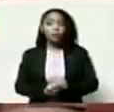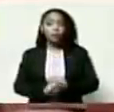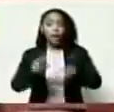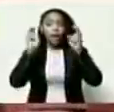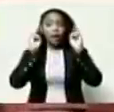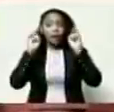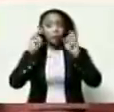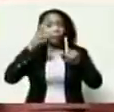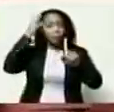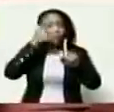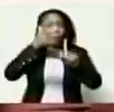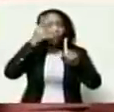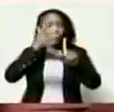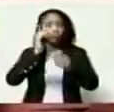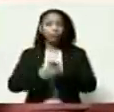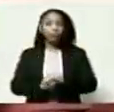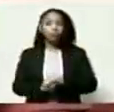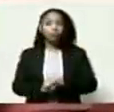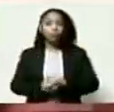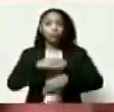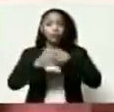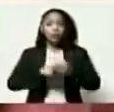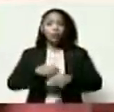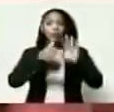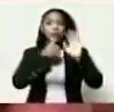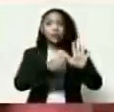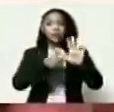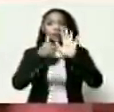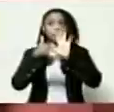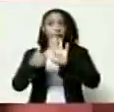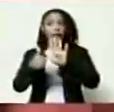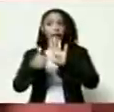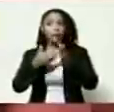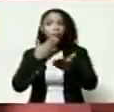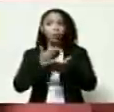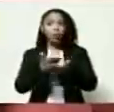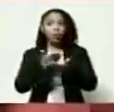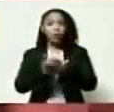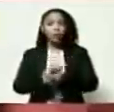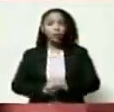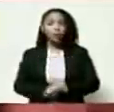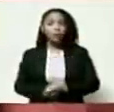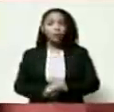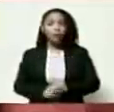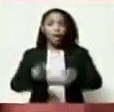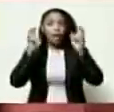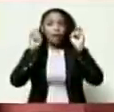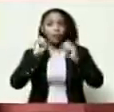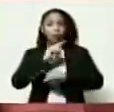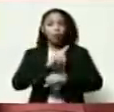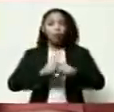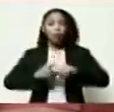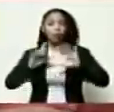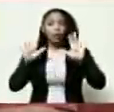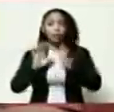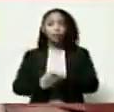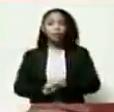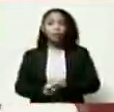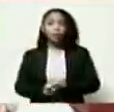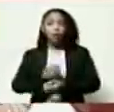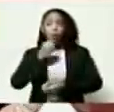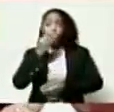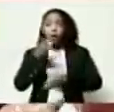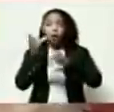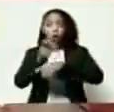de formación se hicieron 66 propuestas. En el ámbito del 1x10 del buen